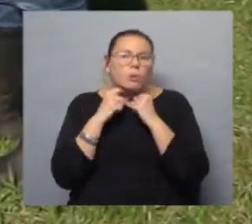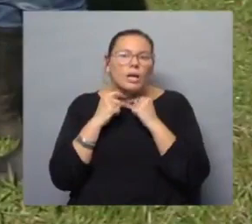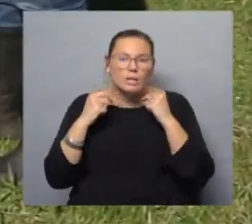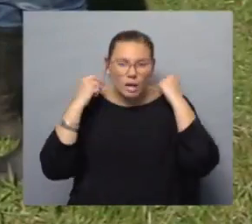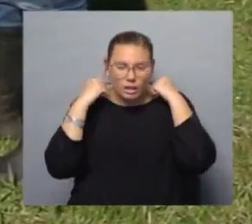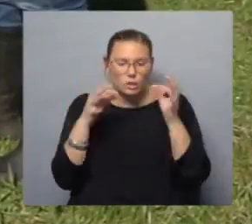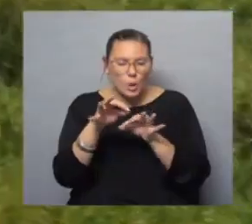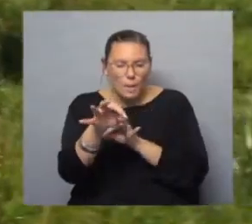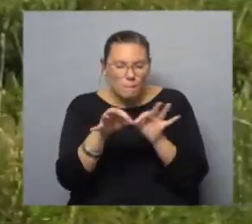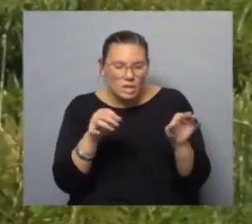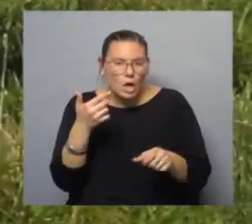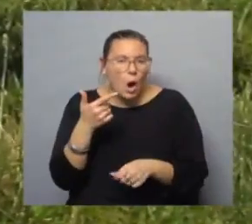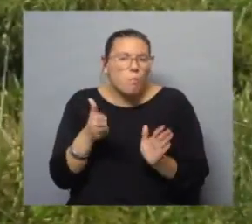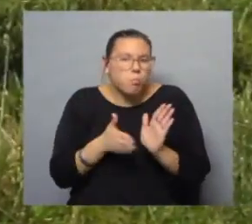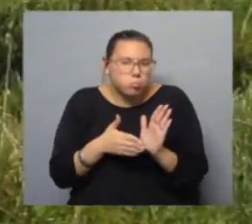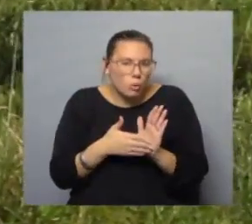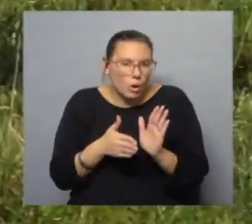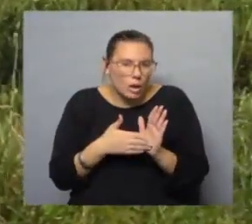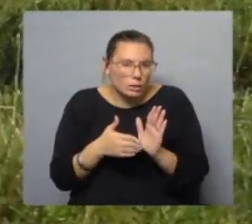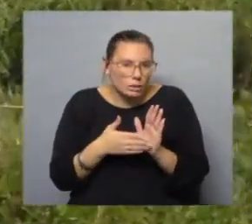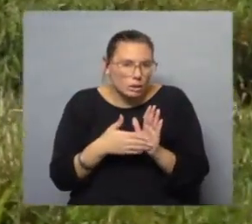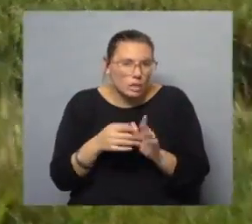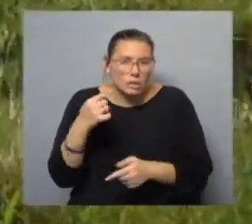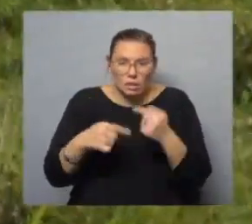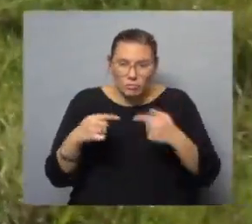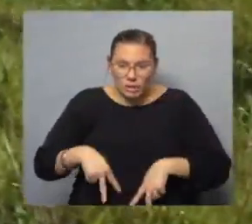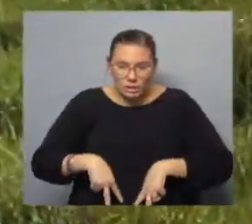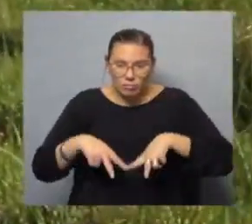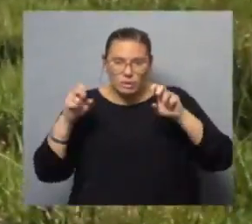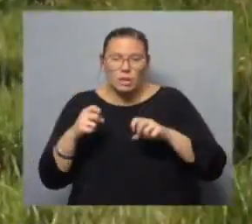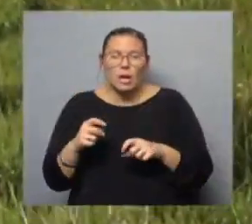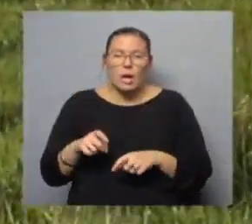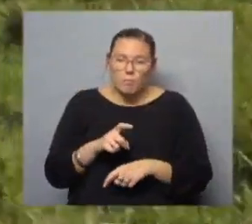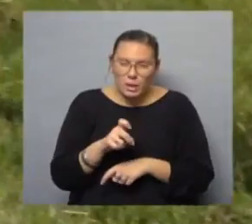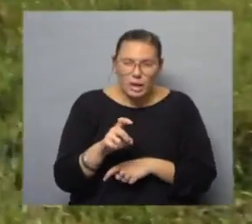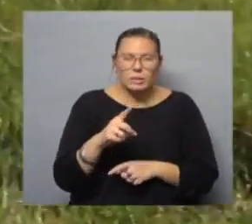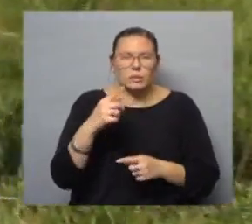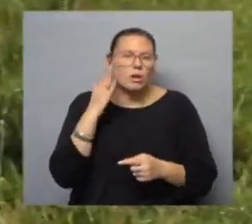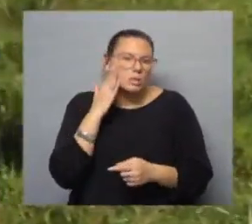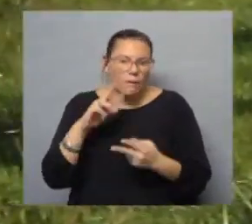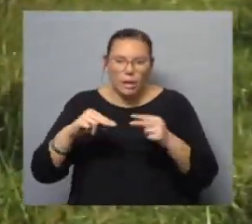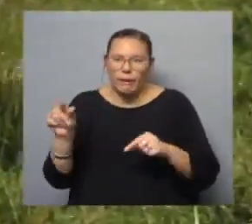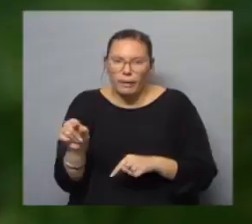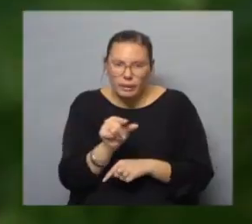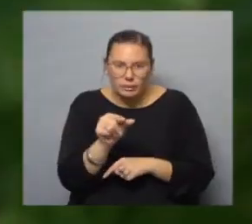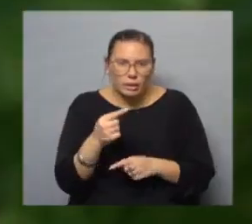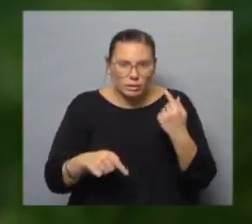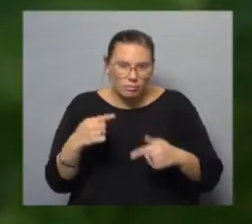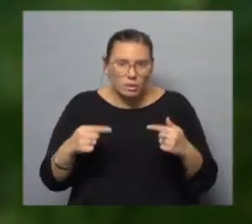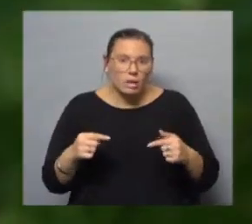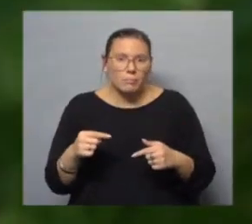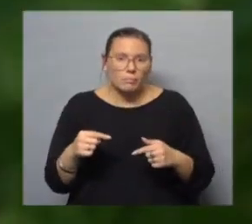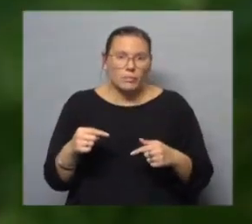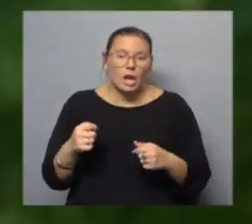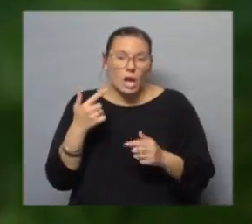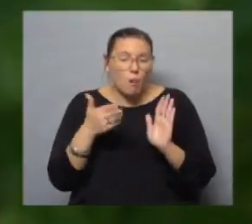lo mide, se sacan muestras para distintos estudios, parásitos, serología, genética. todas